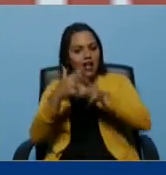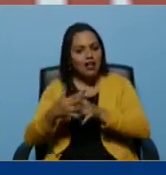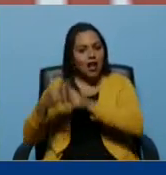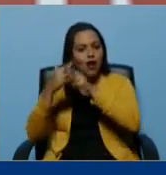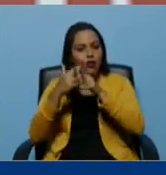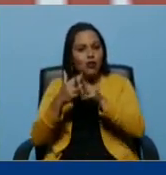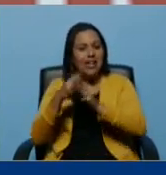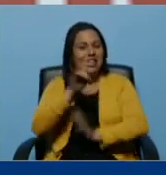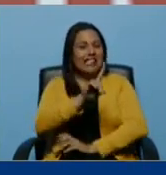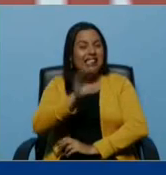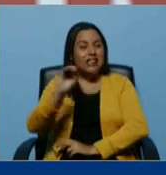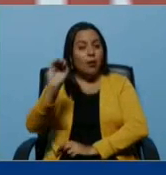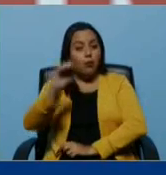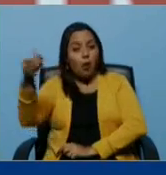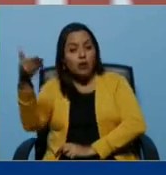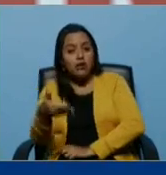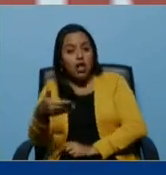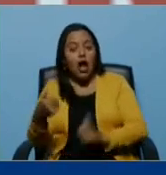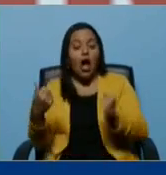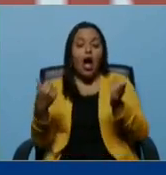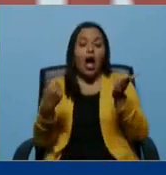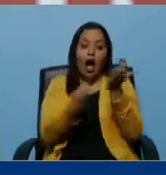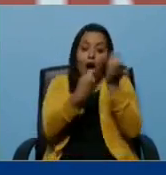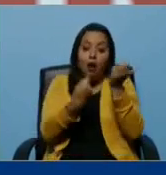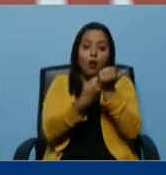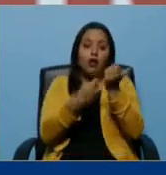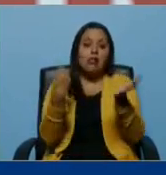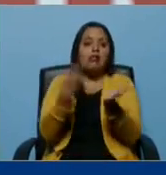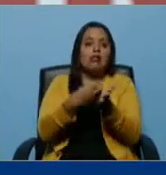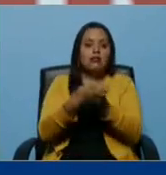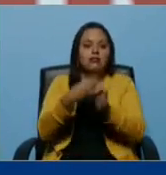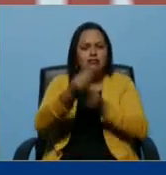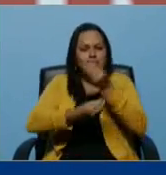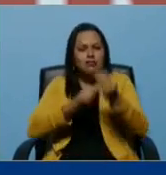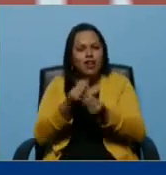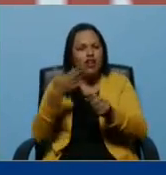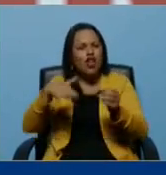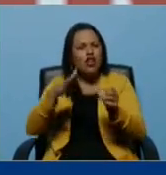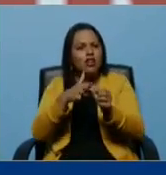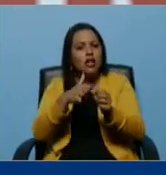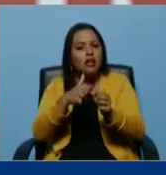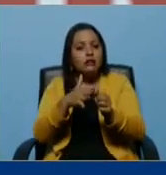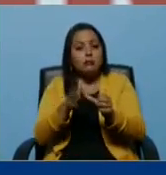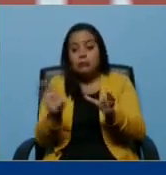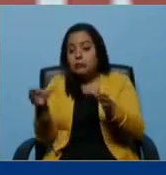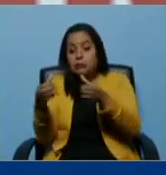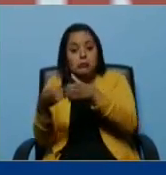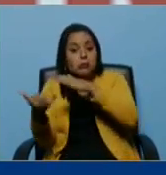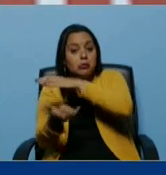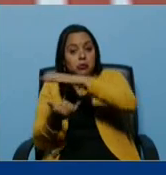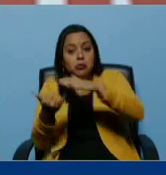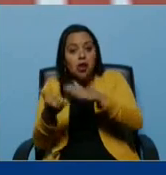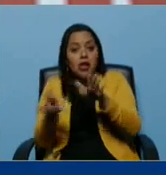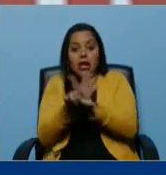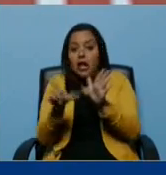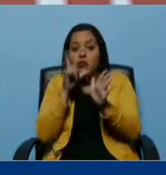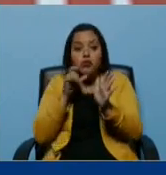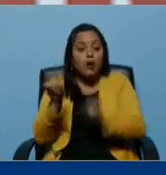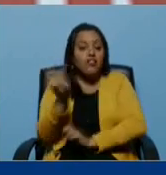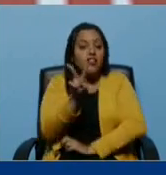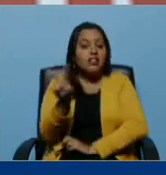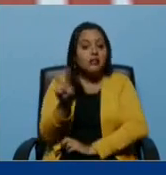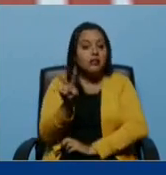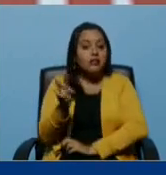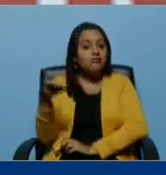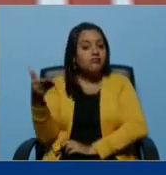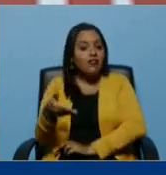100% del financiamiento para la violencia provenía de un vacío legal que teníamos en Venezuela, porque en